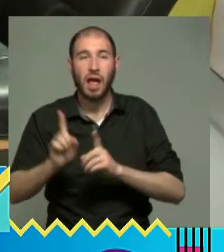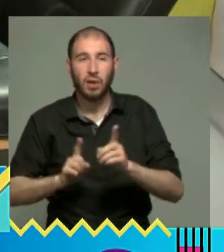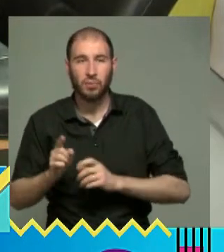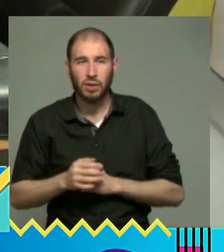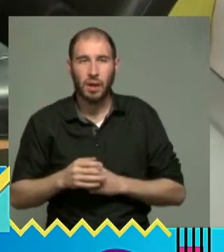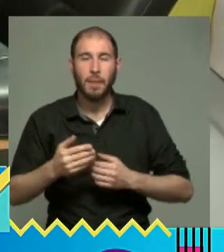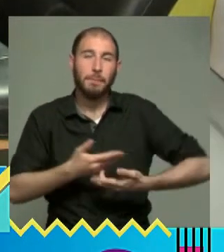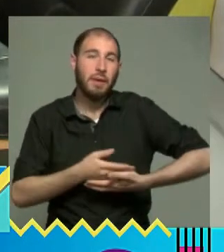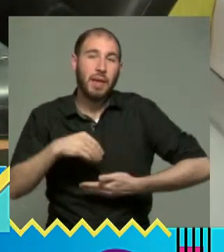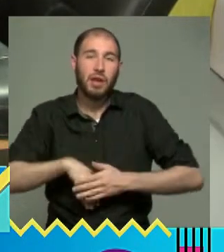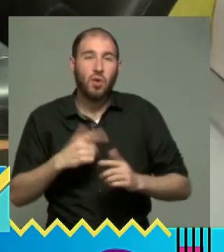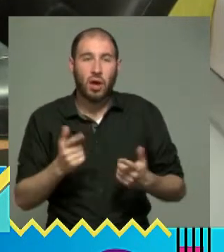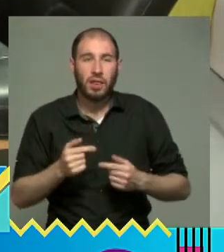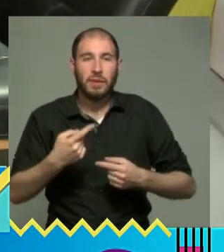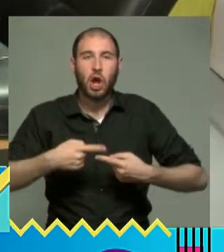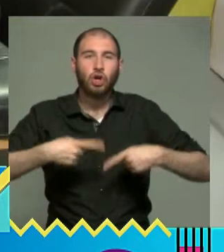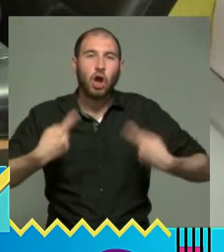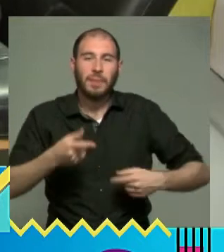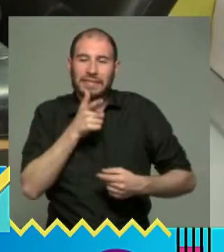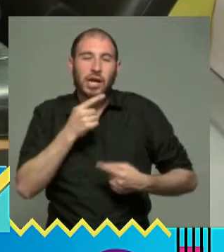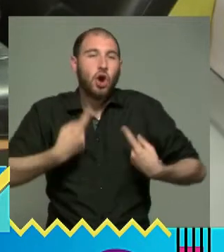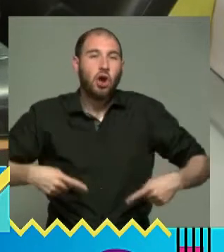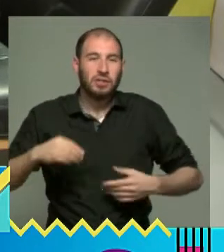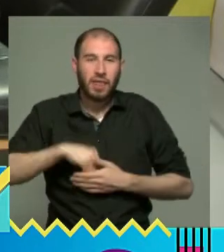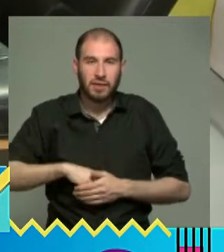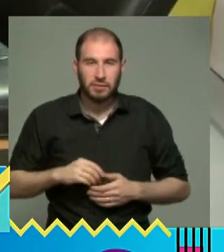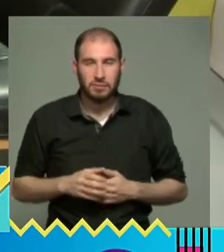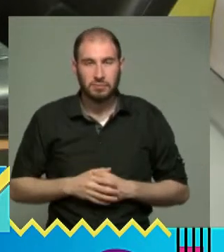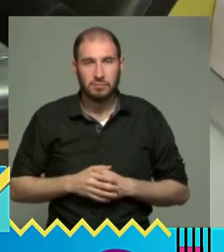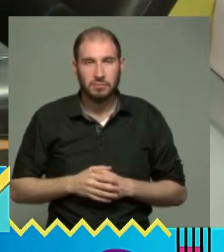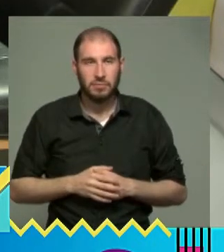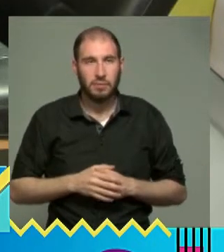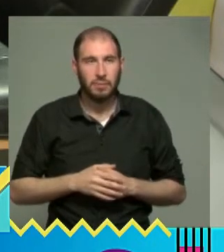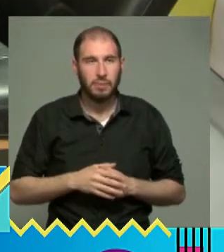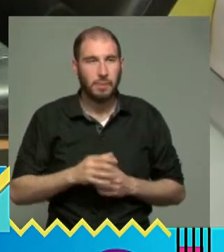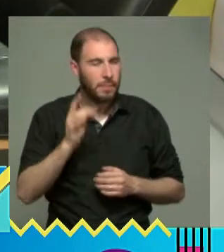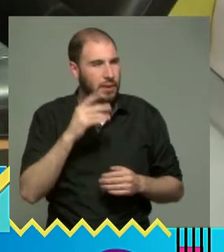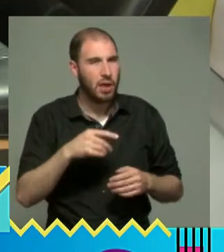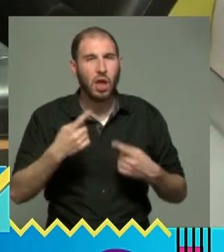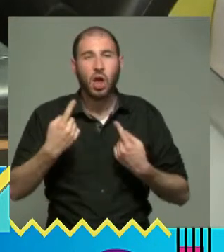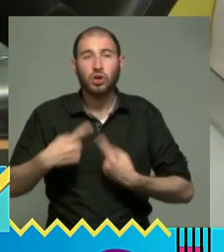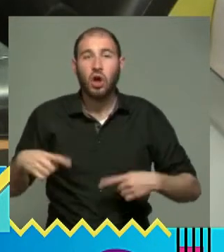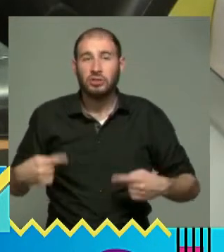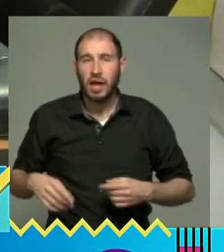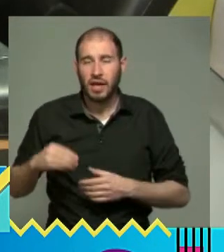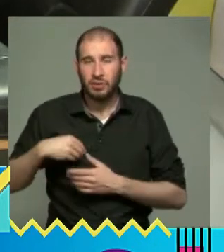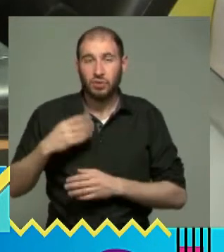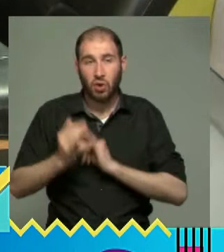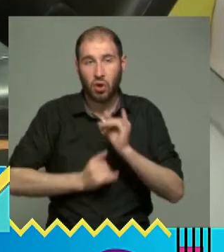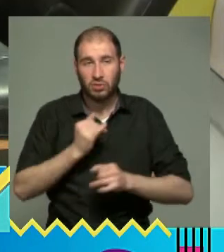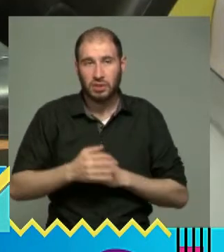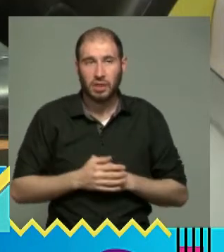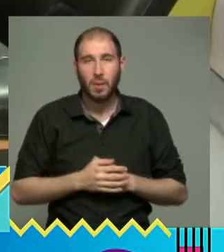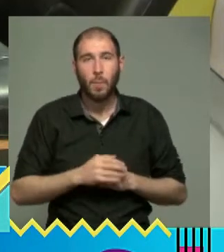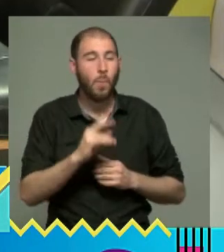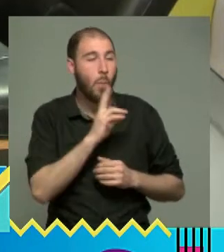no hay un bebé. La cosificación de la que hablaba recién Karen. Disculpame, pero según la ecografía que yo me hacía cuando estaba de las